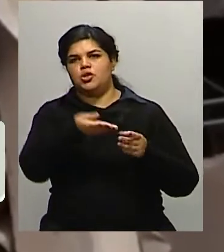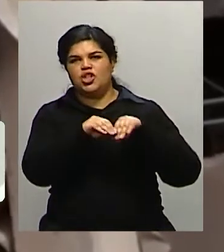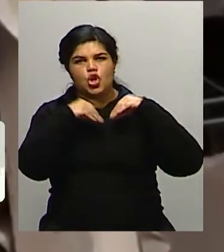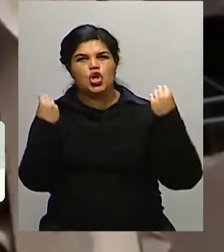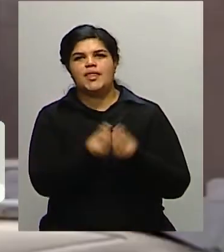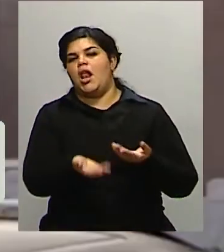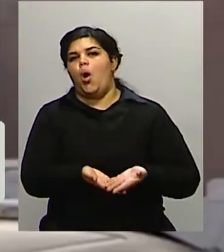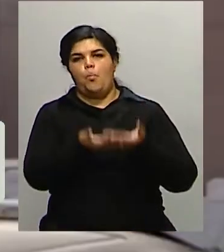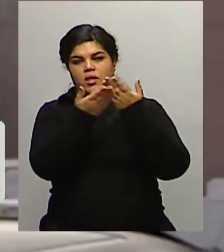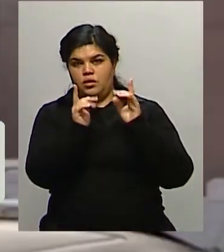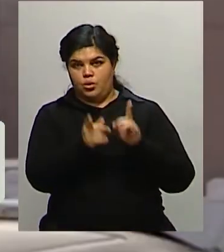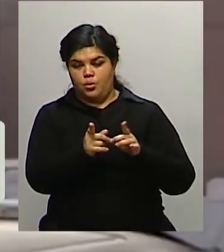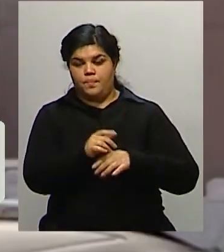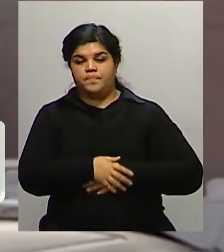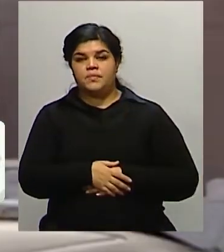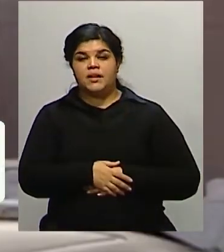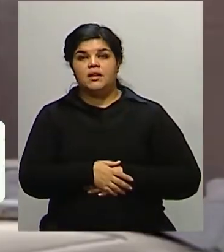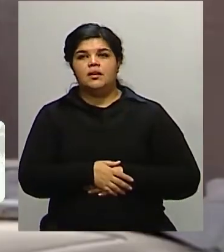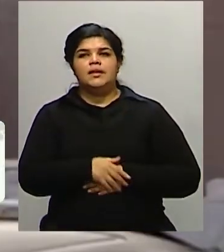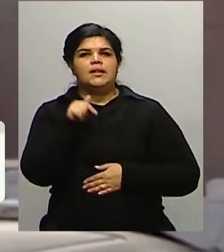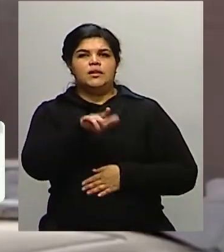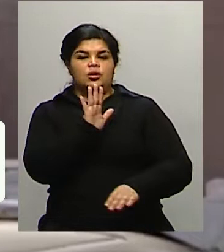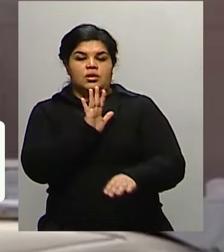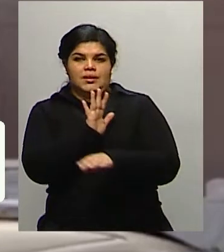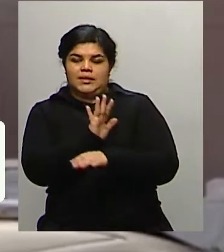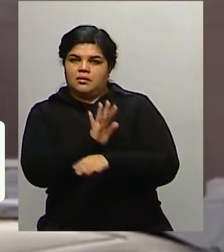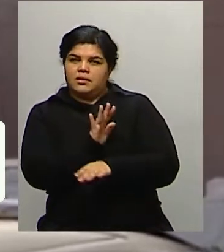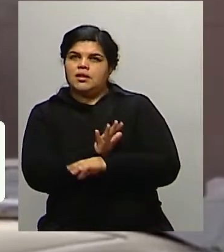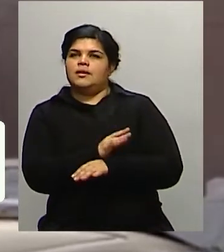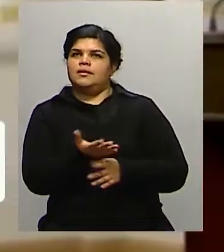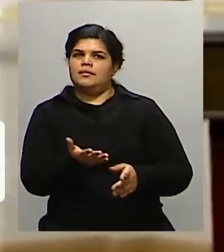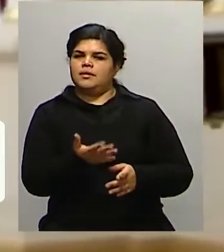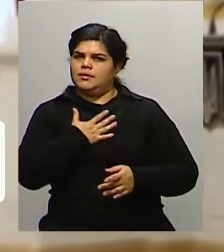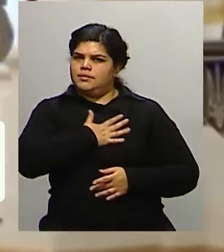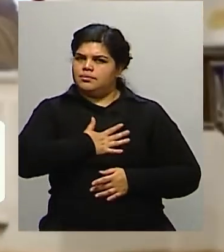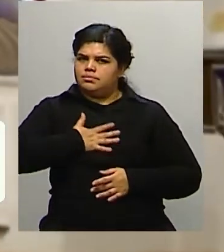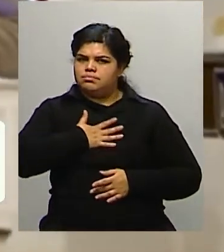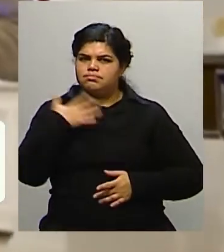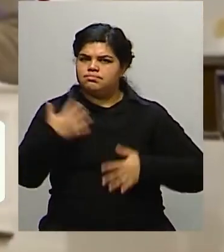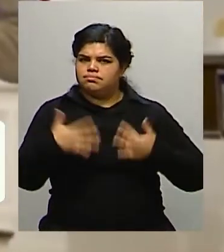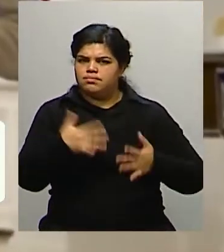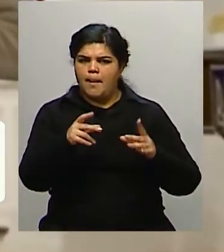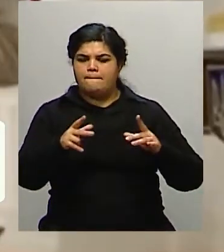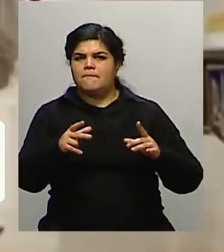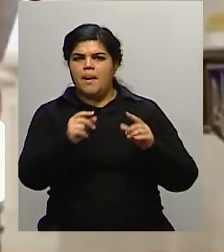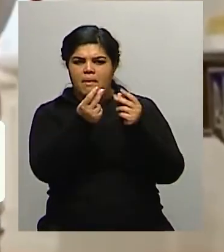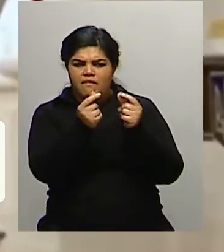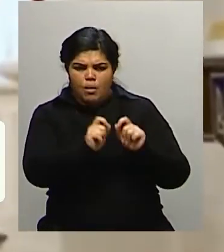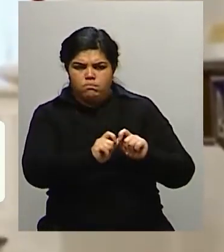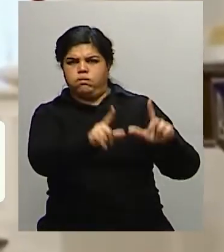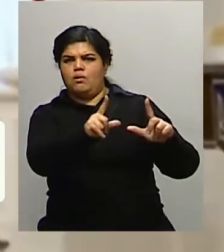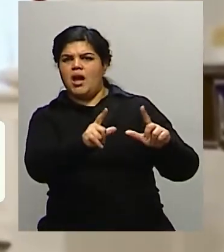este shock extraordinario sobre los precios, que uno lo podría decir, es muy entendible, uno lo podría razonar desde el punto de vista